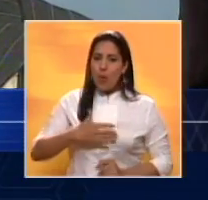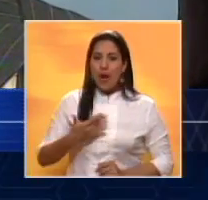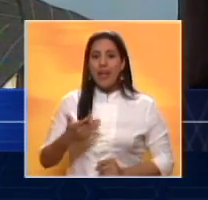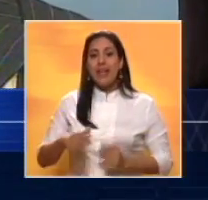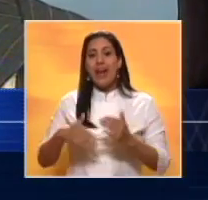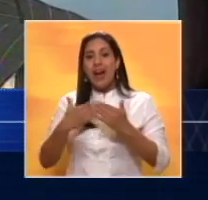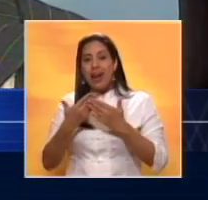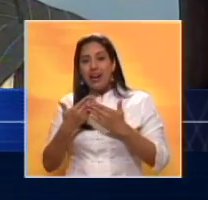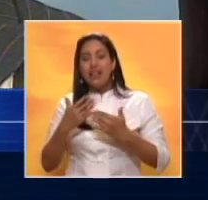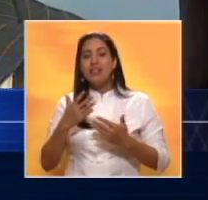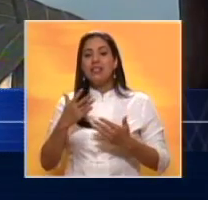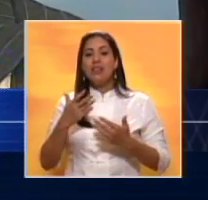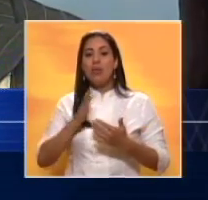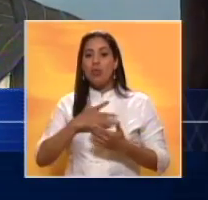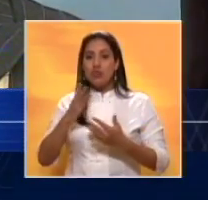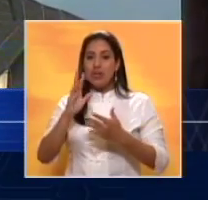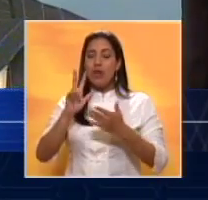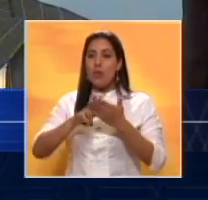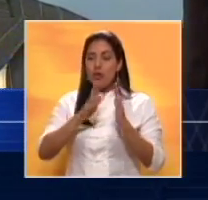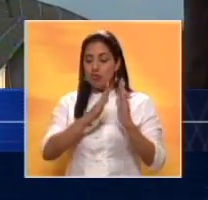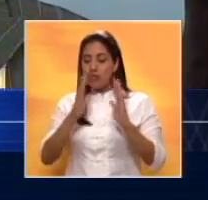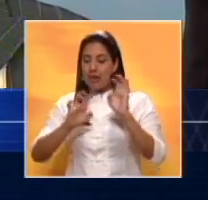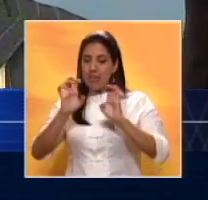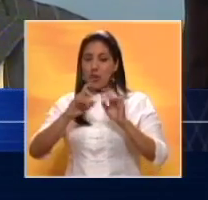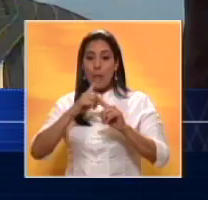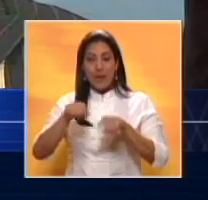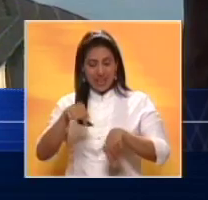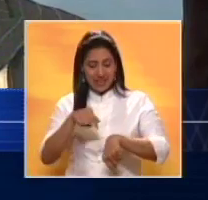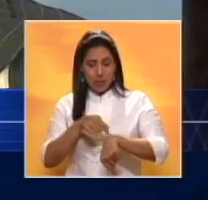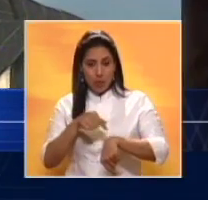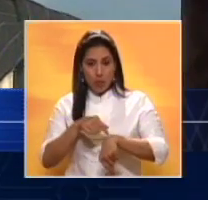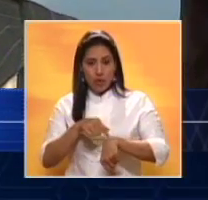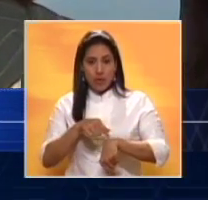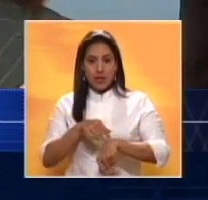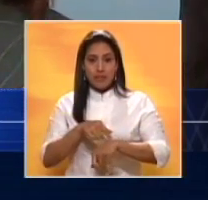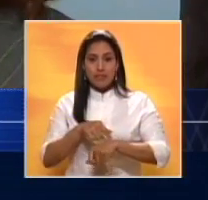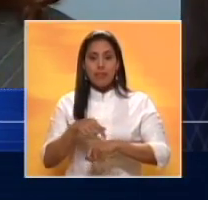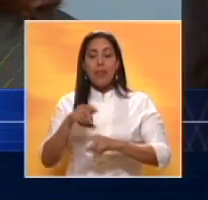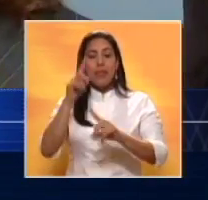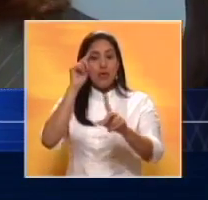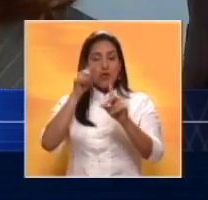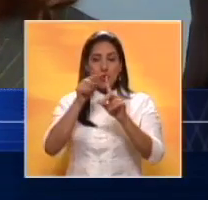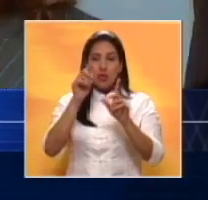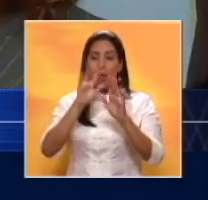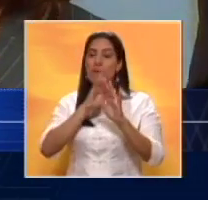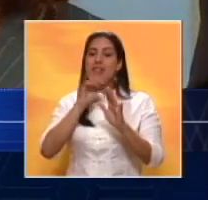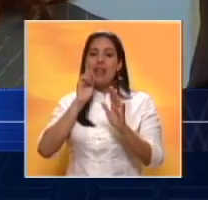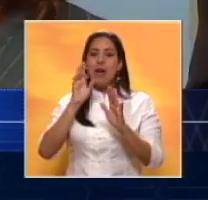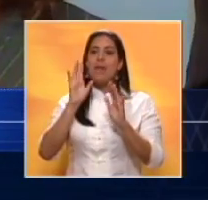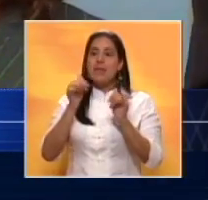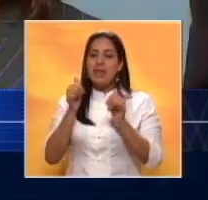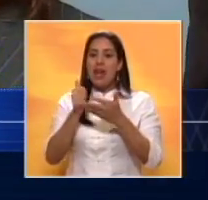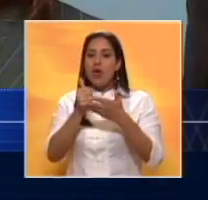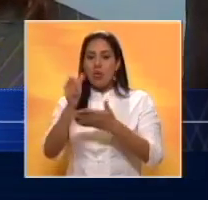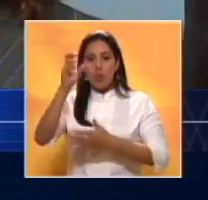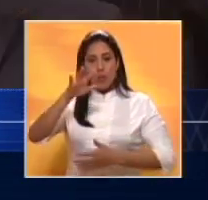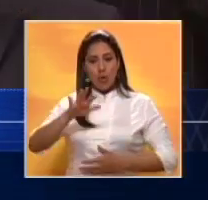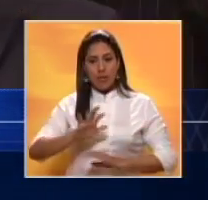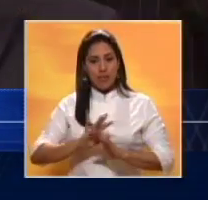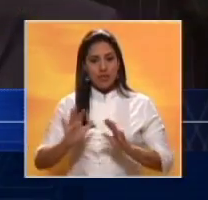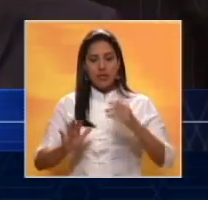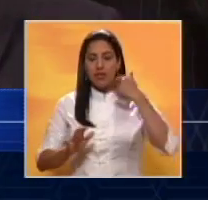digamos hasta dónde lo podríamos hacer, pero por el momento las medidas que hemos tomado son suficientes para la